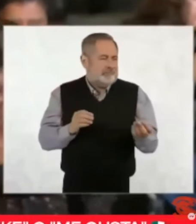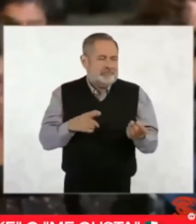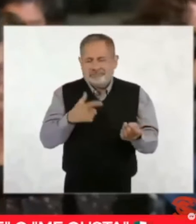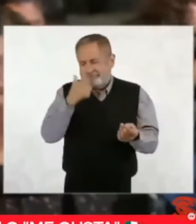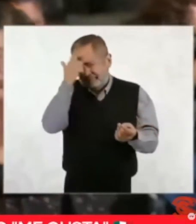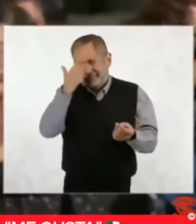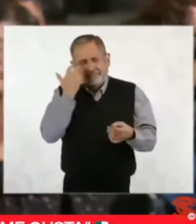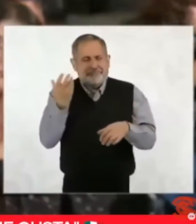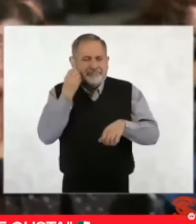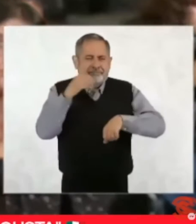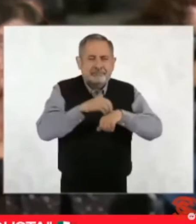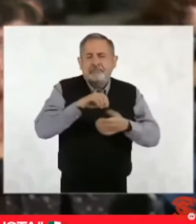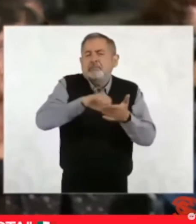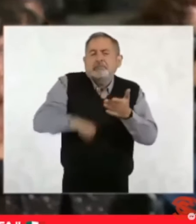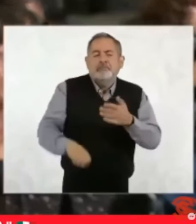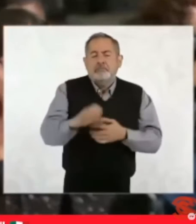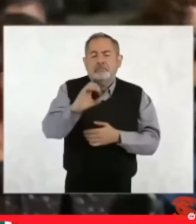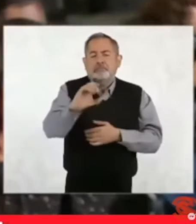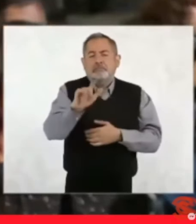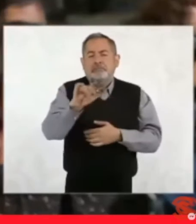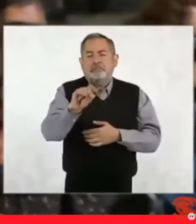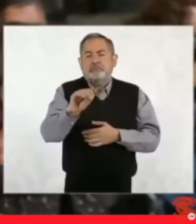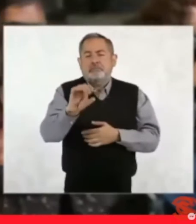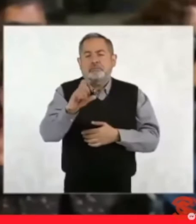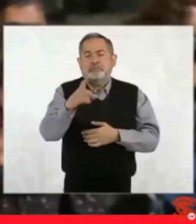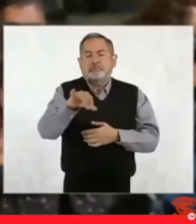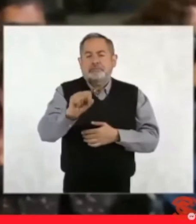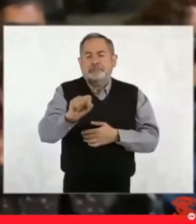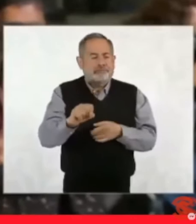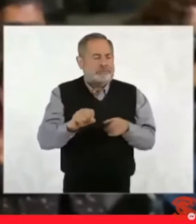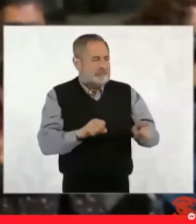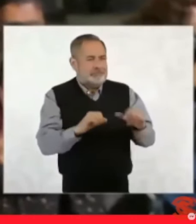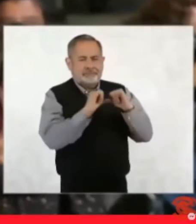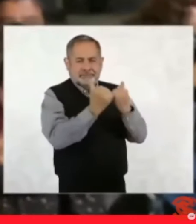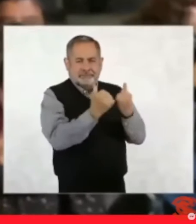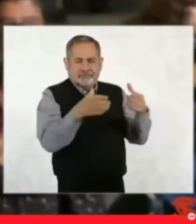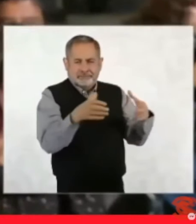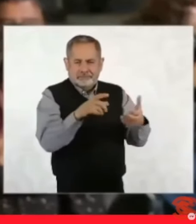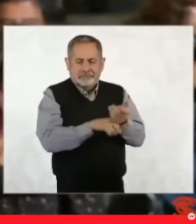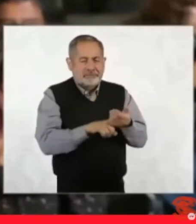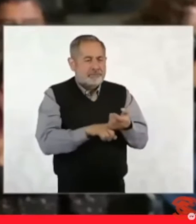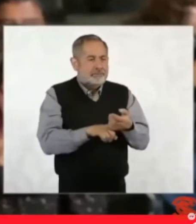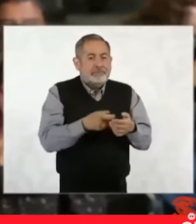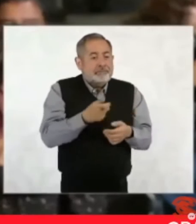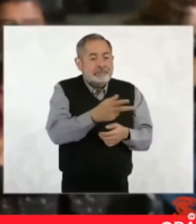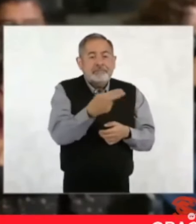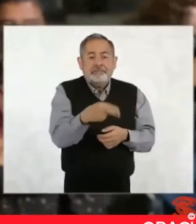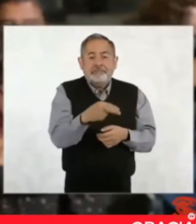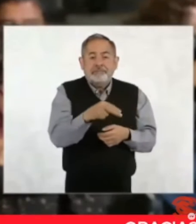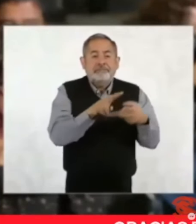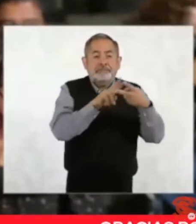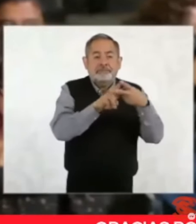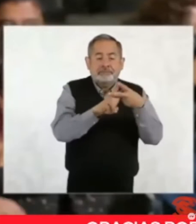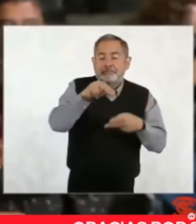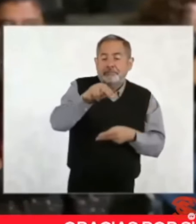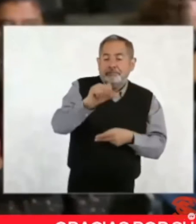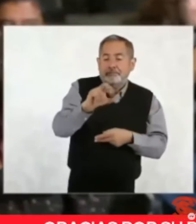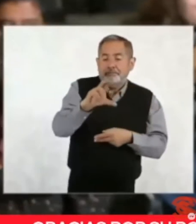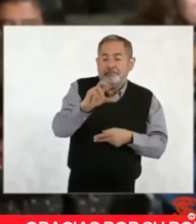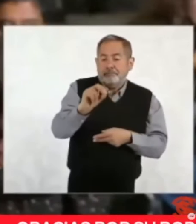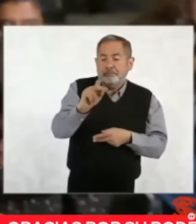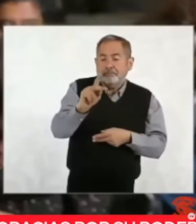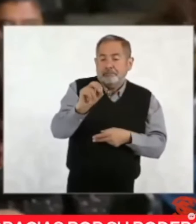concreto de Claudio X González. Existe esta organización llamada Narcopolíticos, que presuntamente se